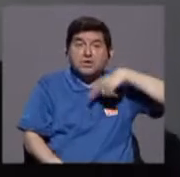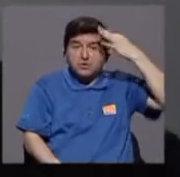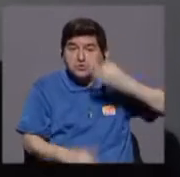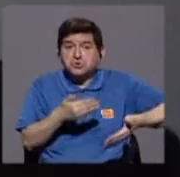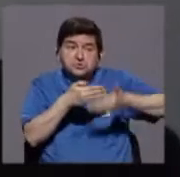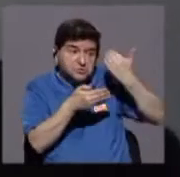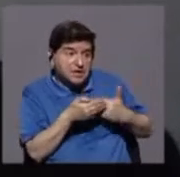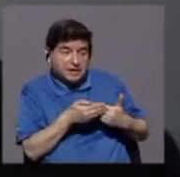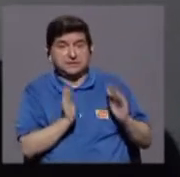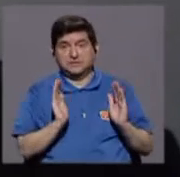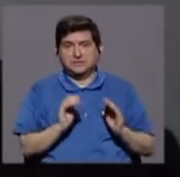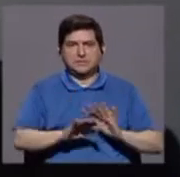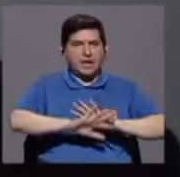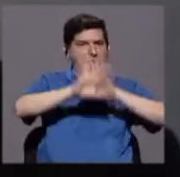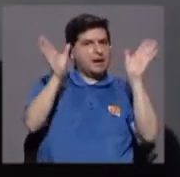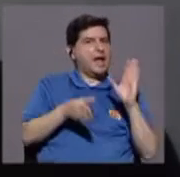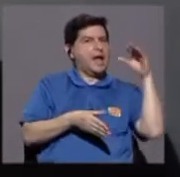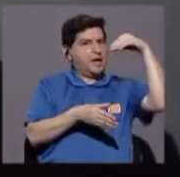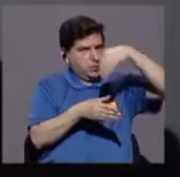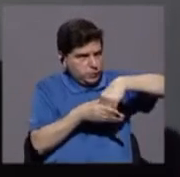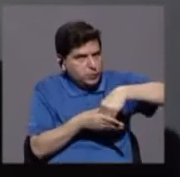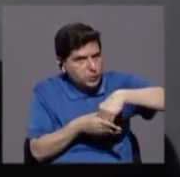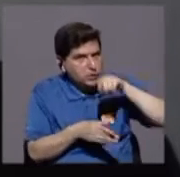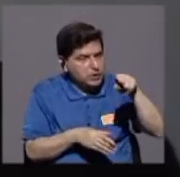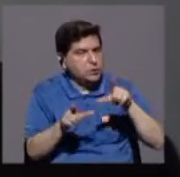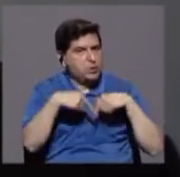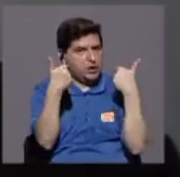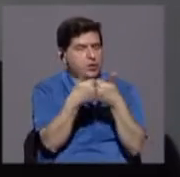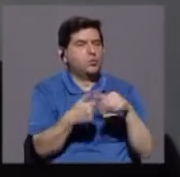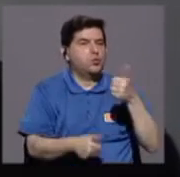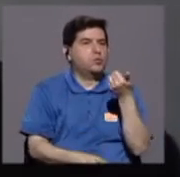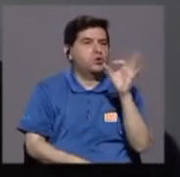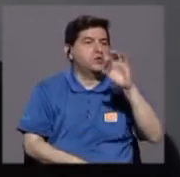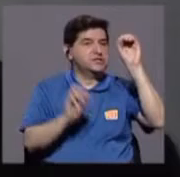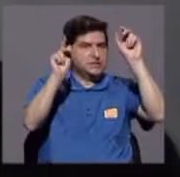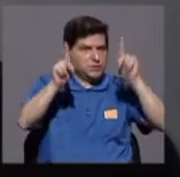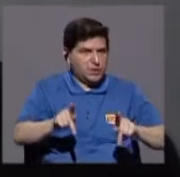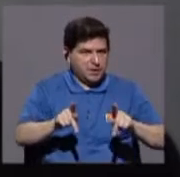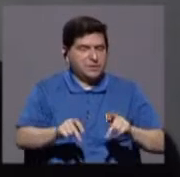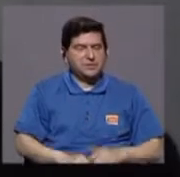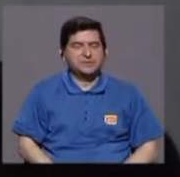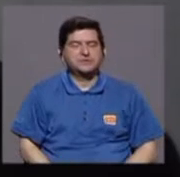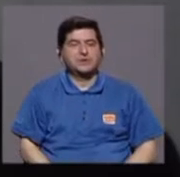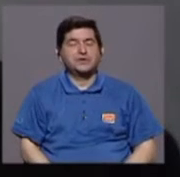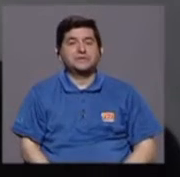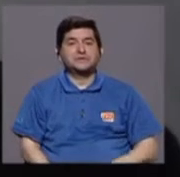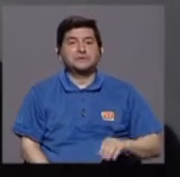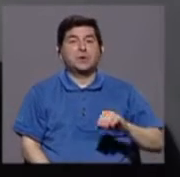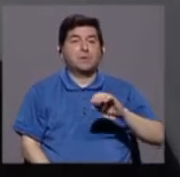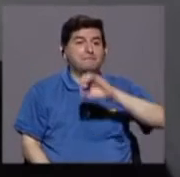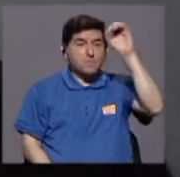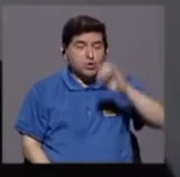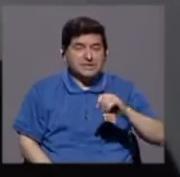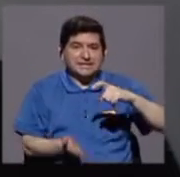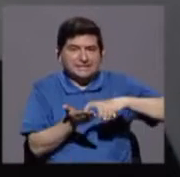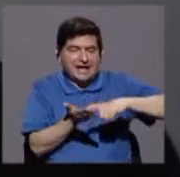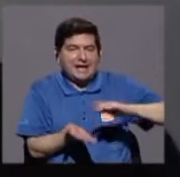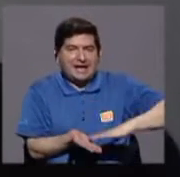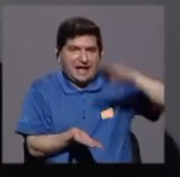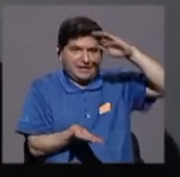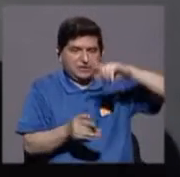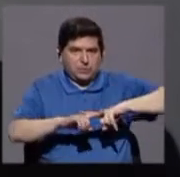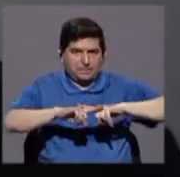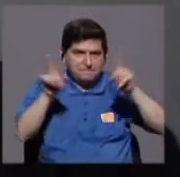imaginamos. Claro, dentro de ese grupo tenemos alrededor como un 19% de personas con endeudamiento alto. Pero, por ejemplo, si nos